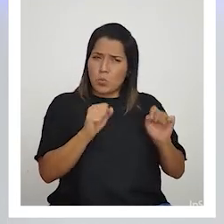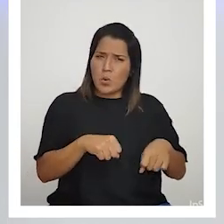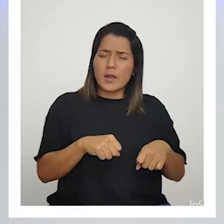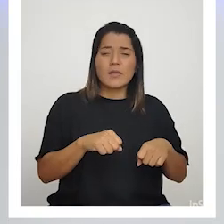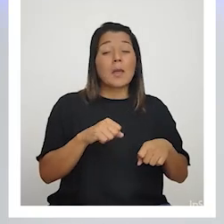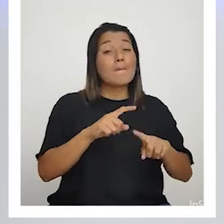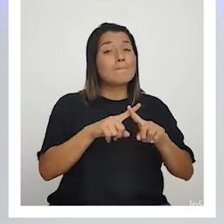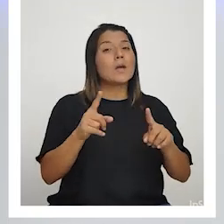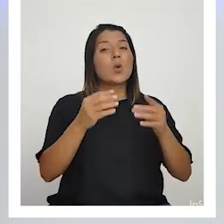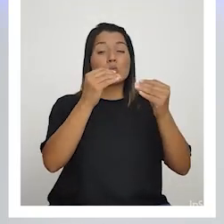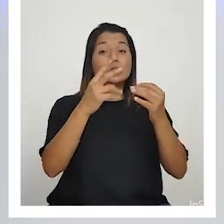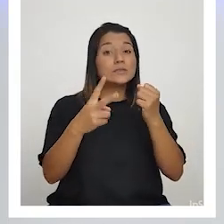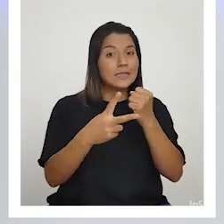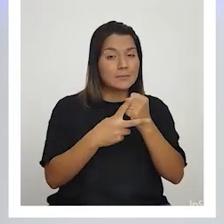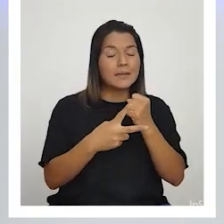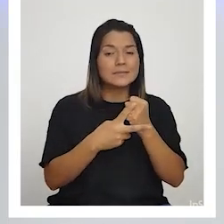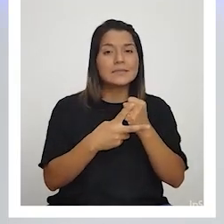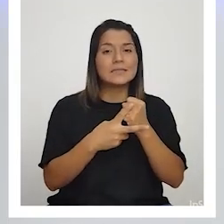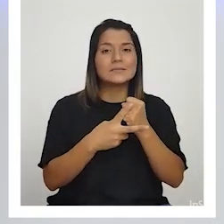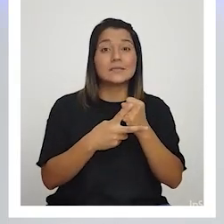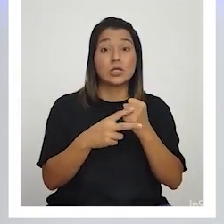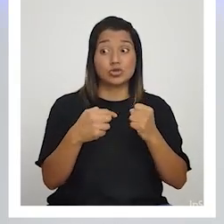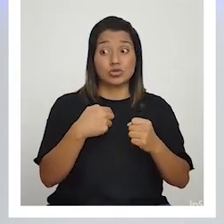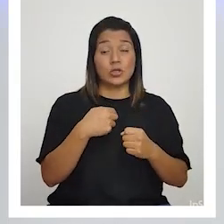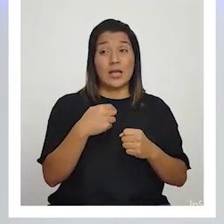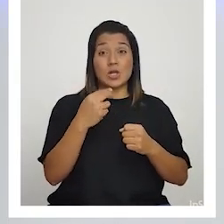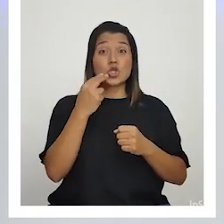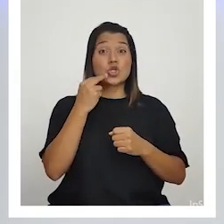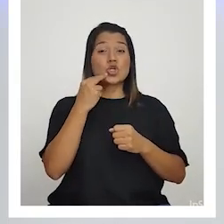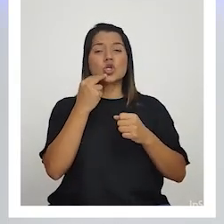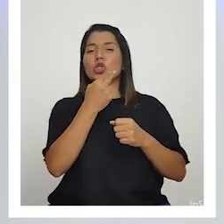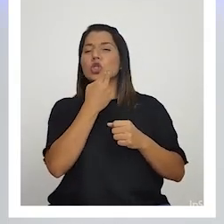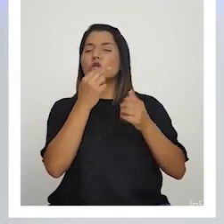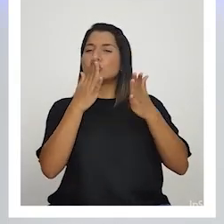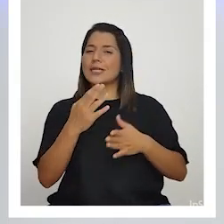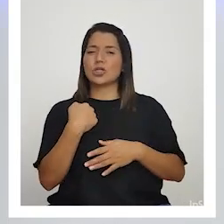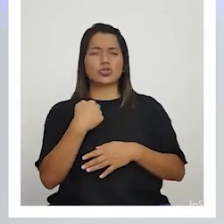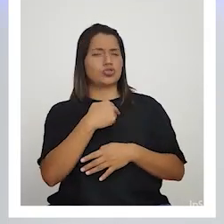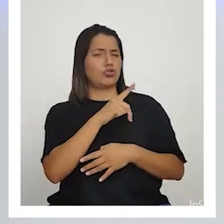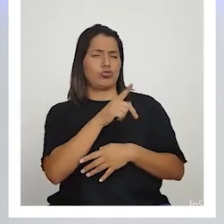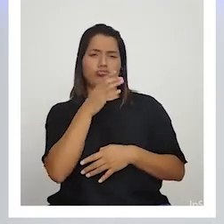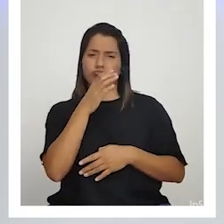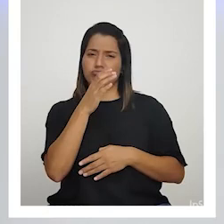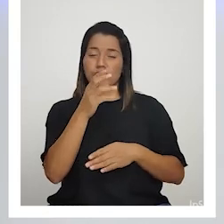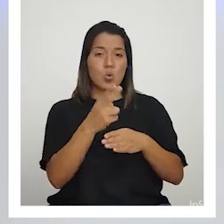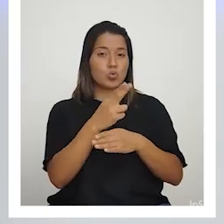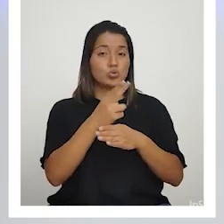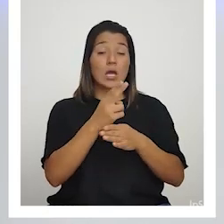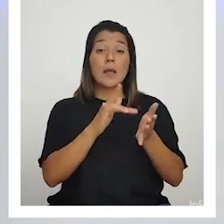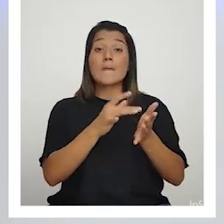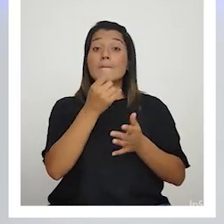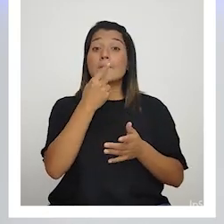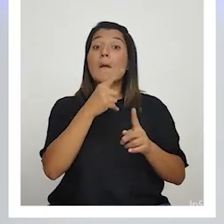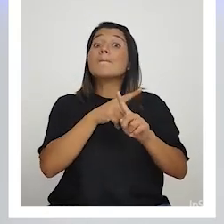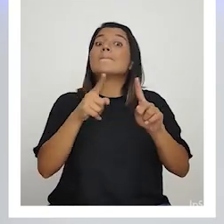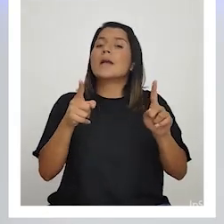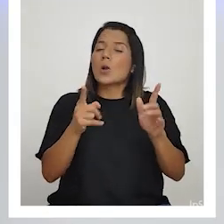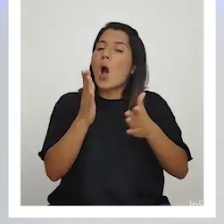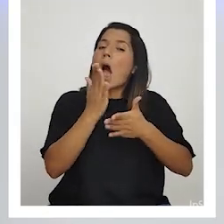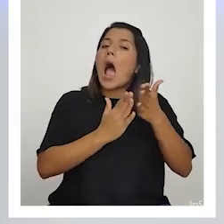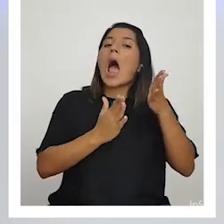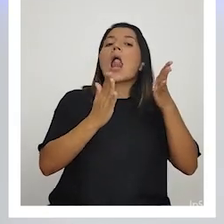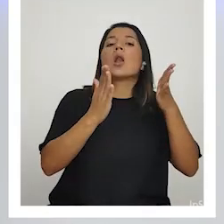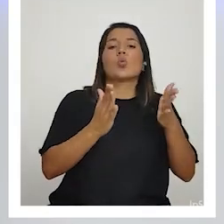veces como nutricionistas no recomendamos mucho el uso de fármacos, sin embargo hay casos donde sí se debe